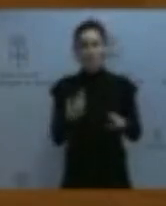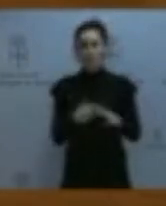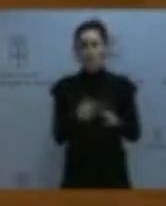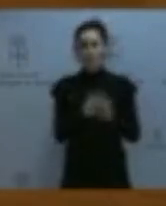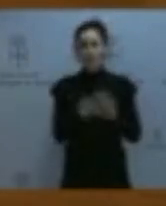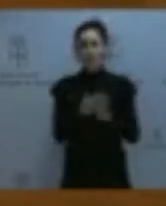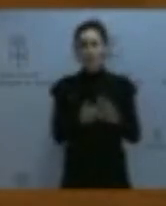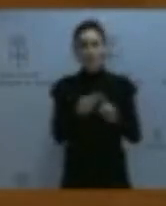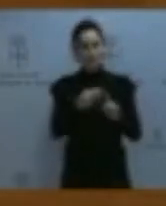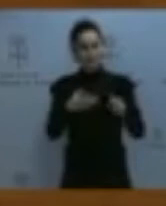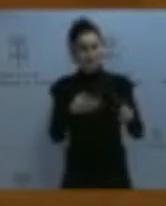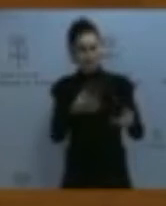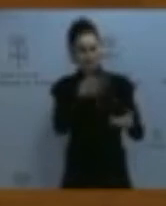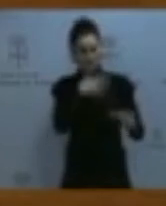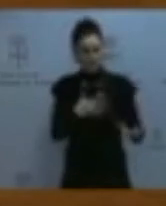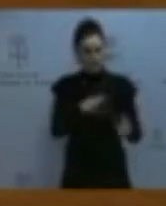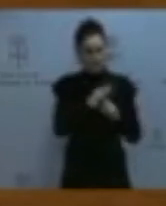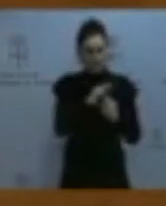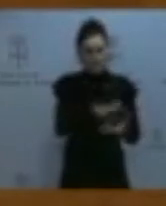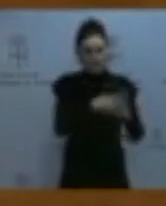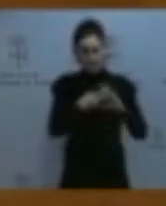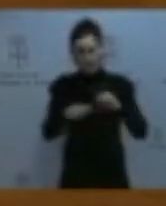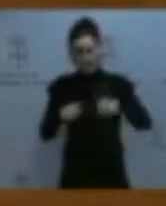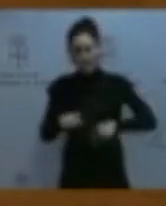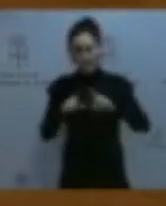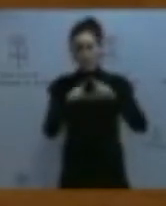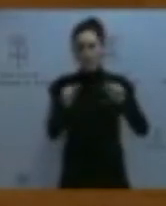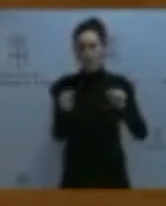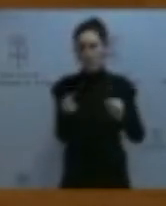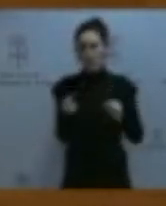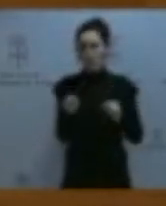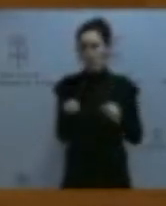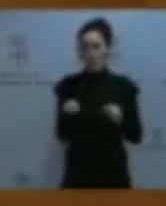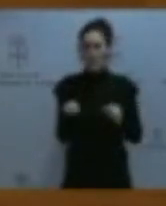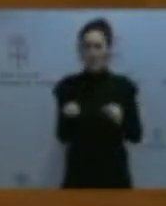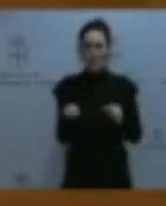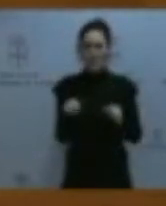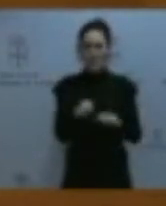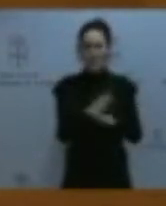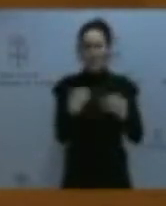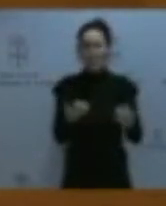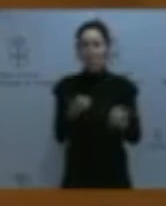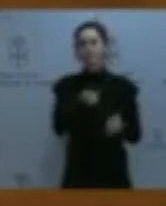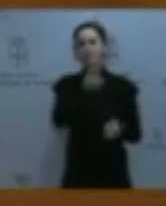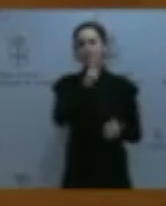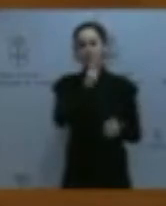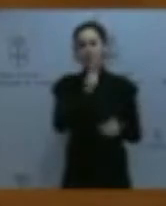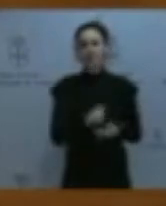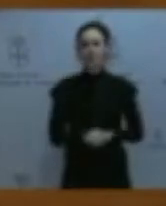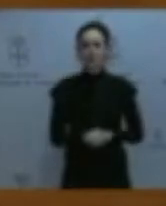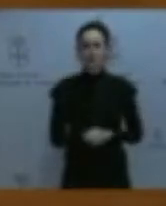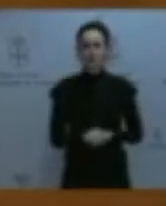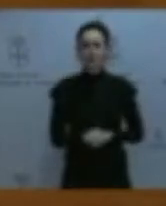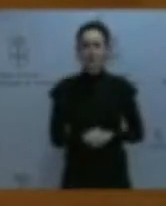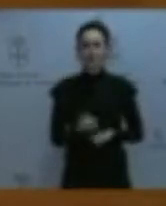compaginar la actual situación de ambas fuerzas en Asturias y en este Parlamento es muy complicado. El